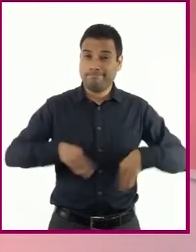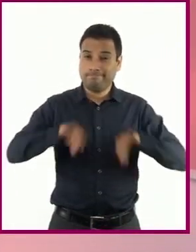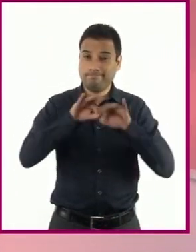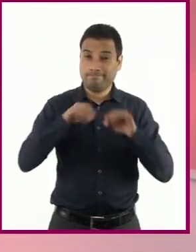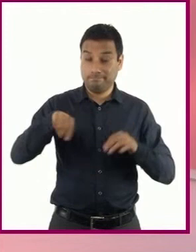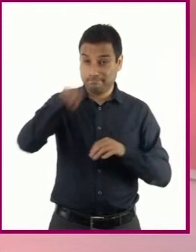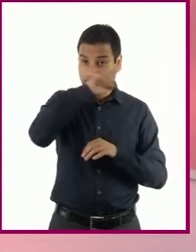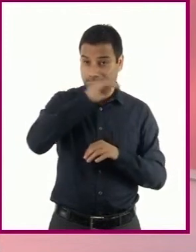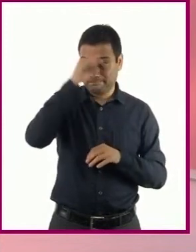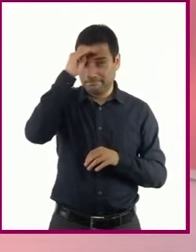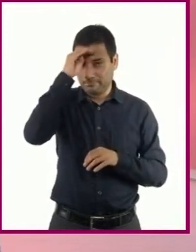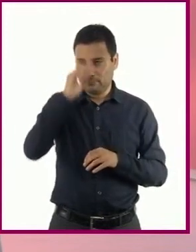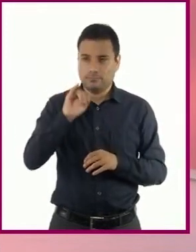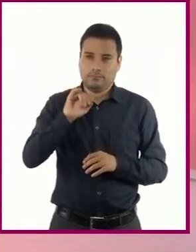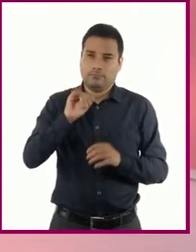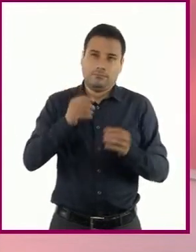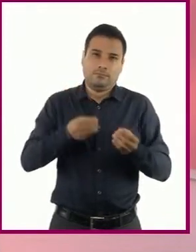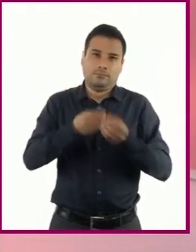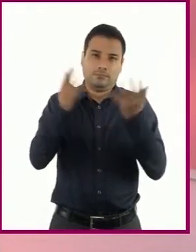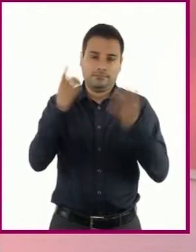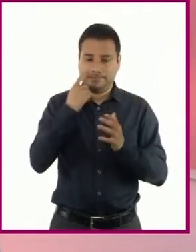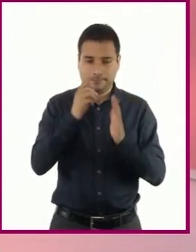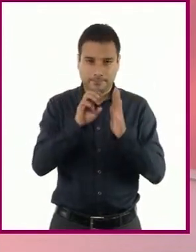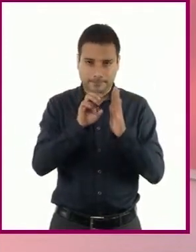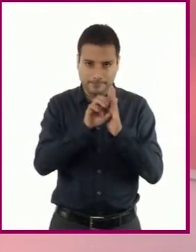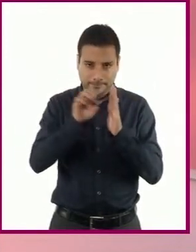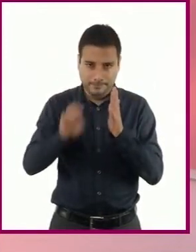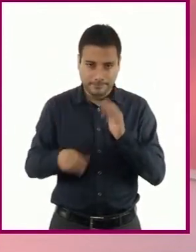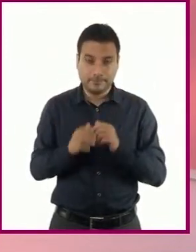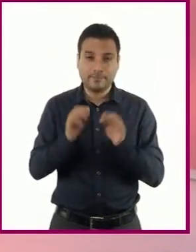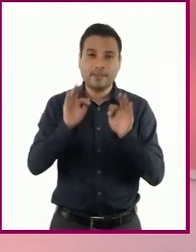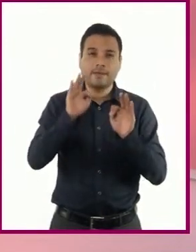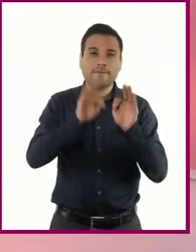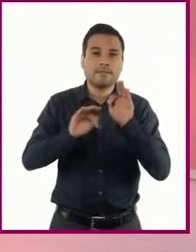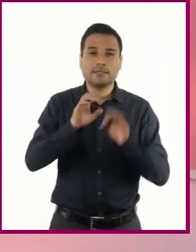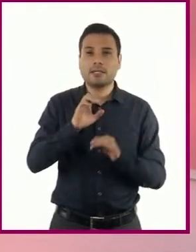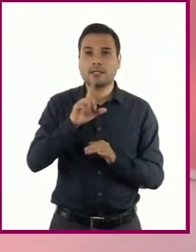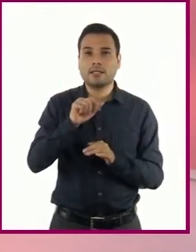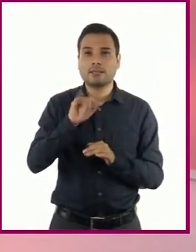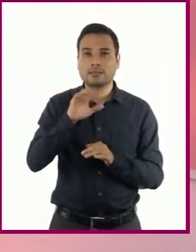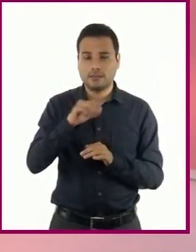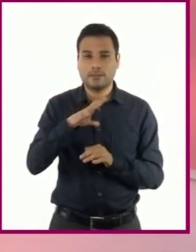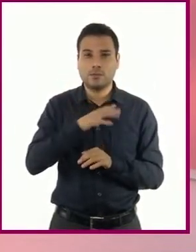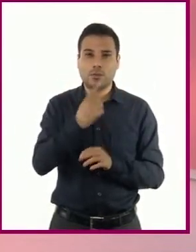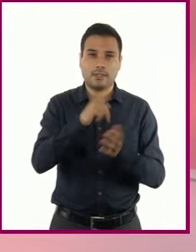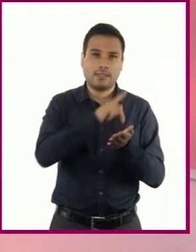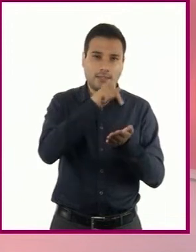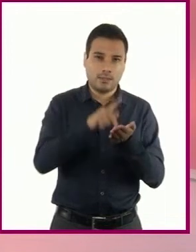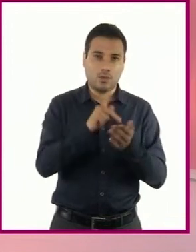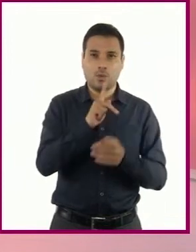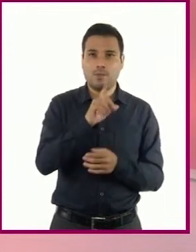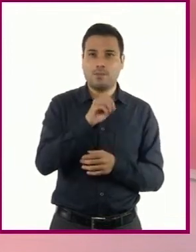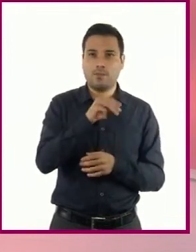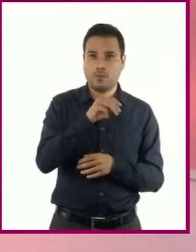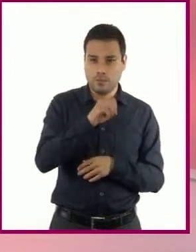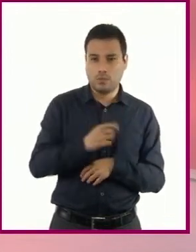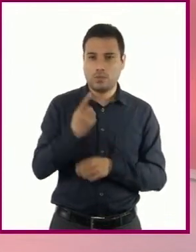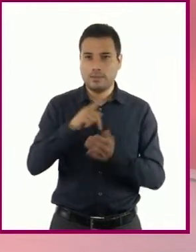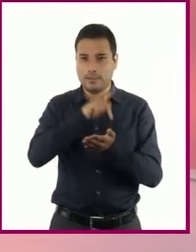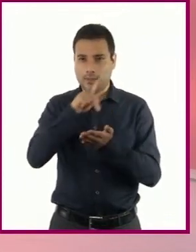es tanto. Y para esto te comento, por ejemplo, en física clásica podemos tener 1 kilo de plomo y 1 kilo de